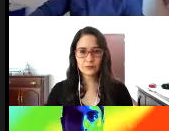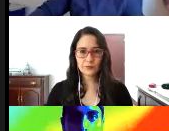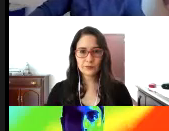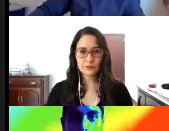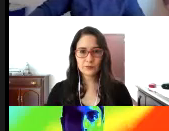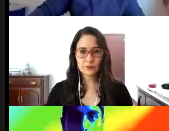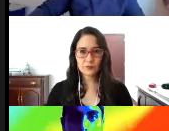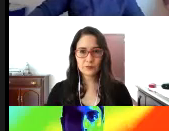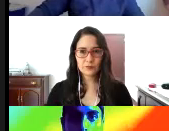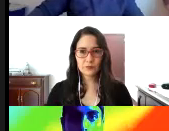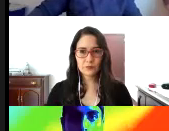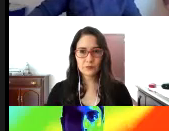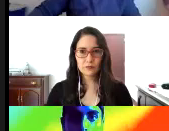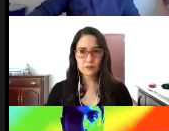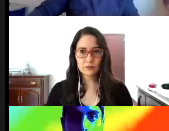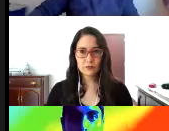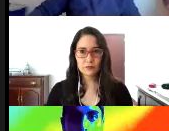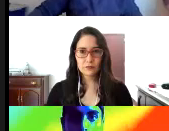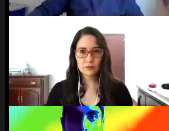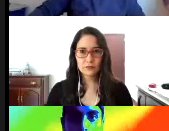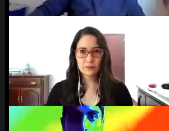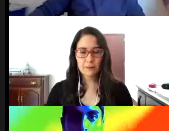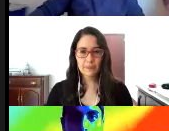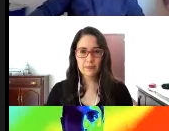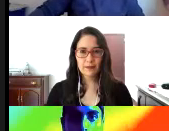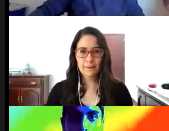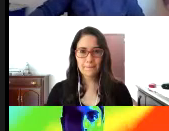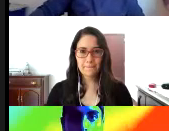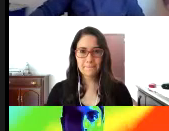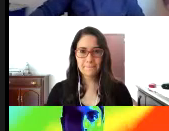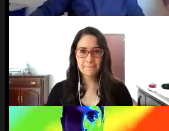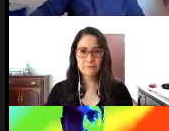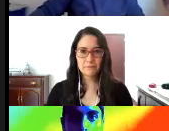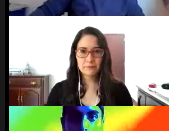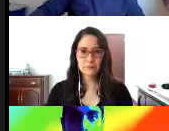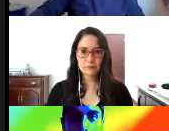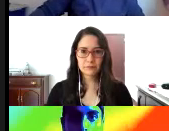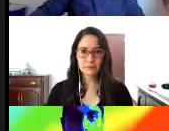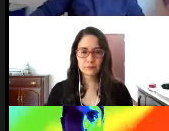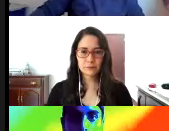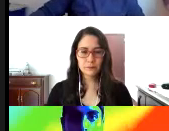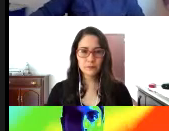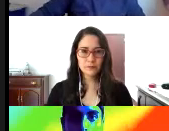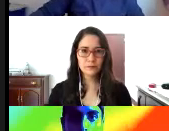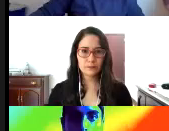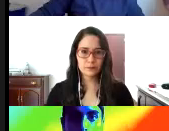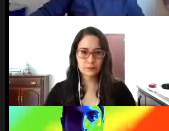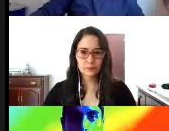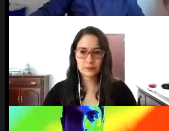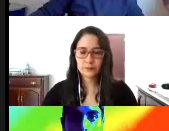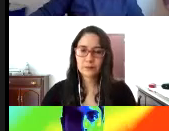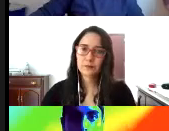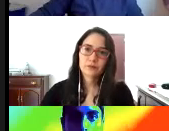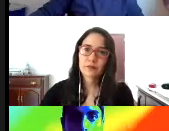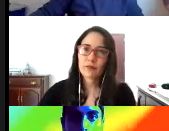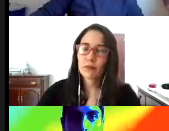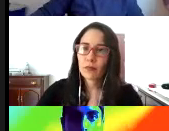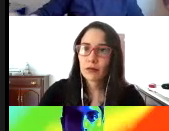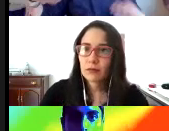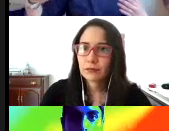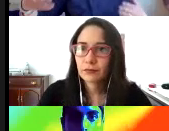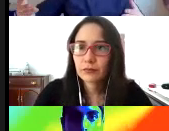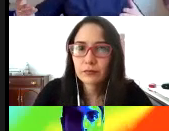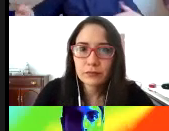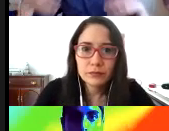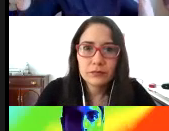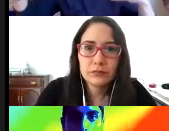media, ¿sí? Entonces, aquí tenemos entrada de fósforo y entrada de nitrógeno, que como les dije son las principales causas,